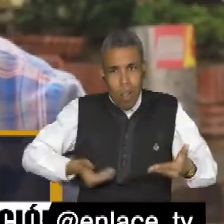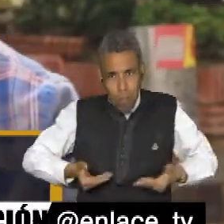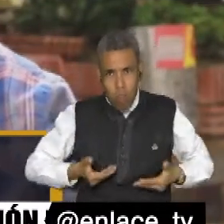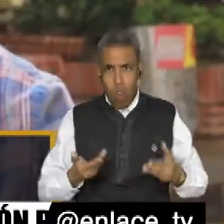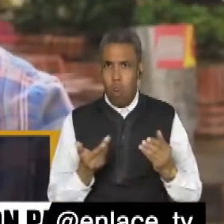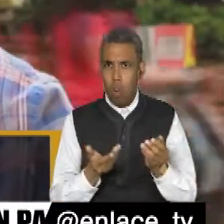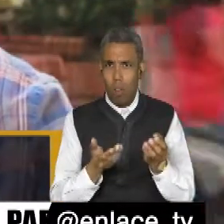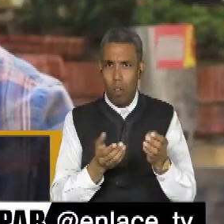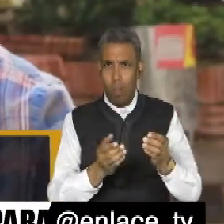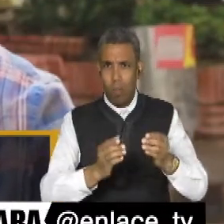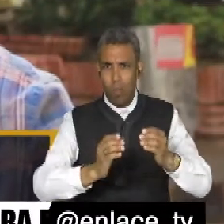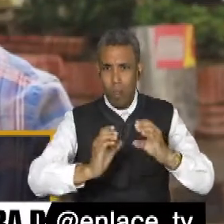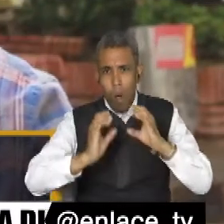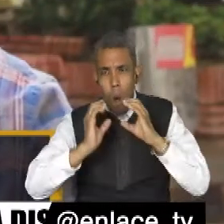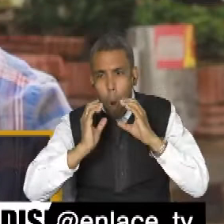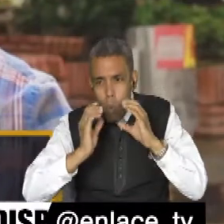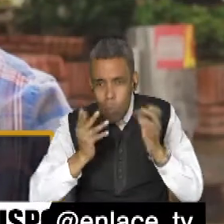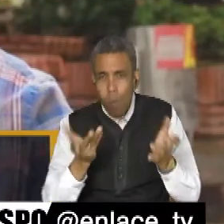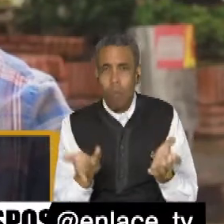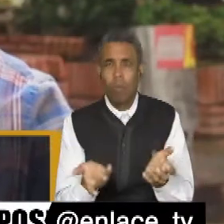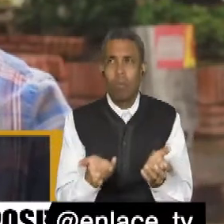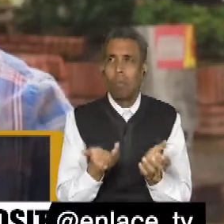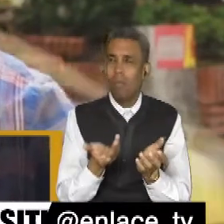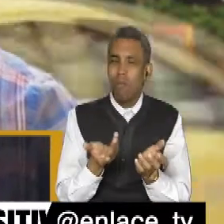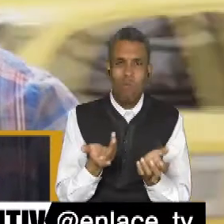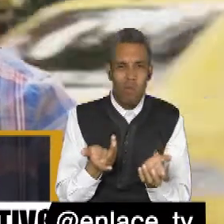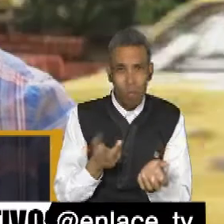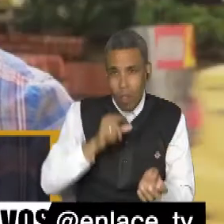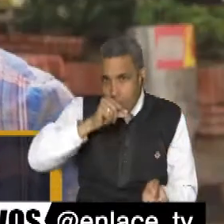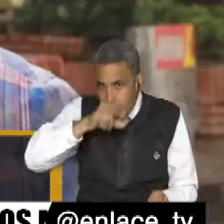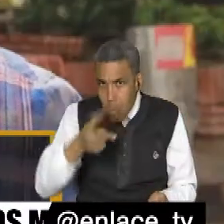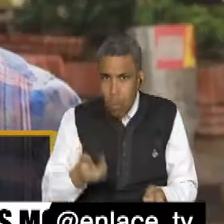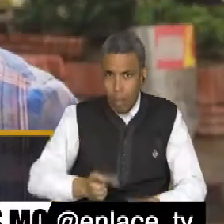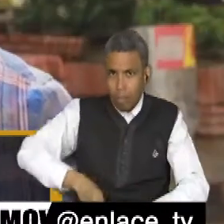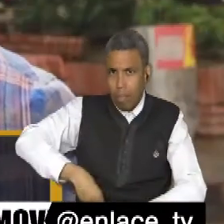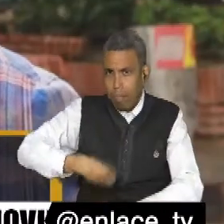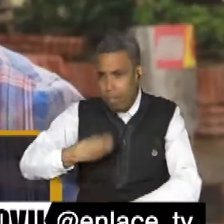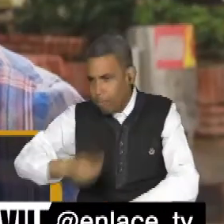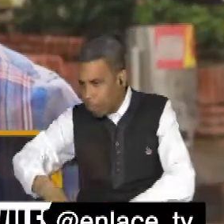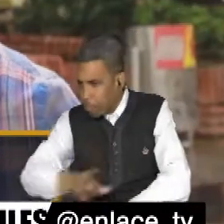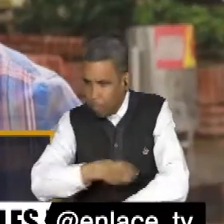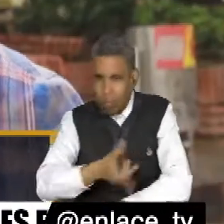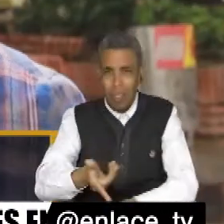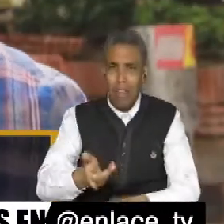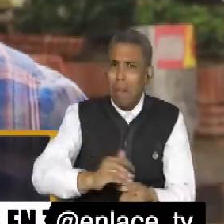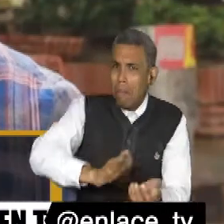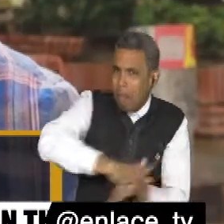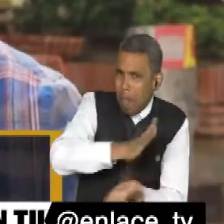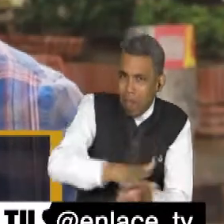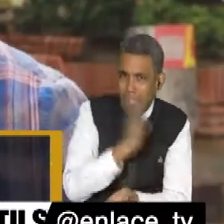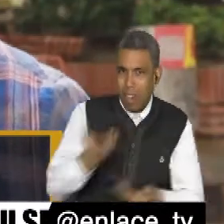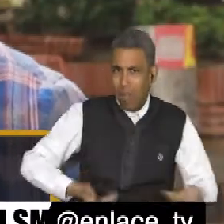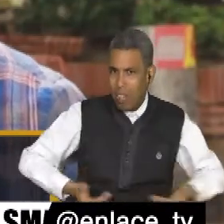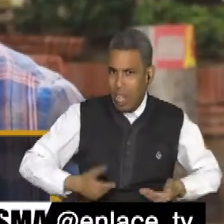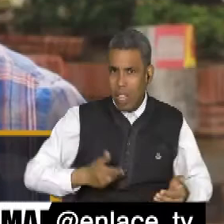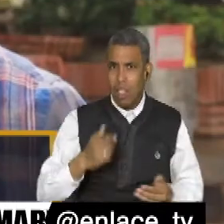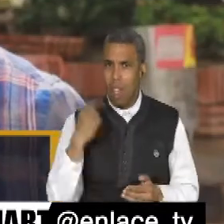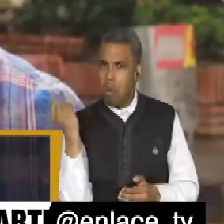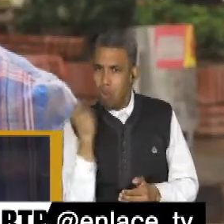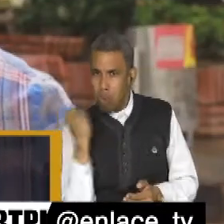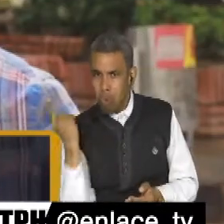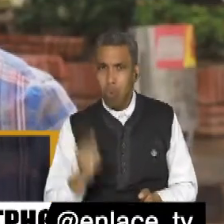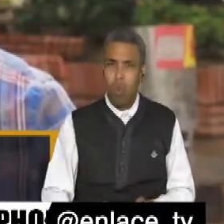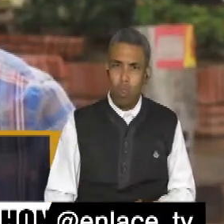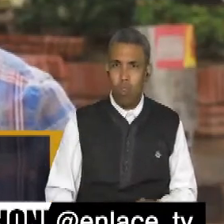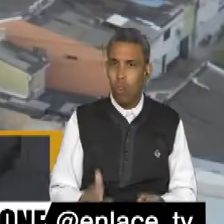también es criaderos de animales, pollos de engorde, en fin, entre otros. Cualquier tipo de negocio, papelería, fresquería, cualquier tipo de negocio, pero que ya